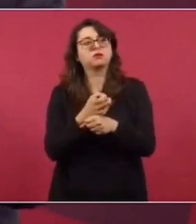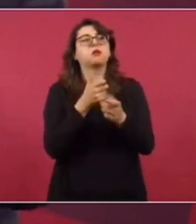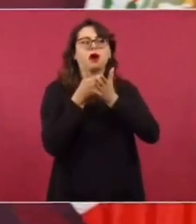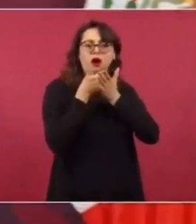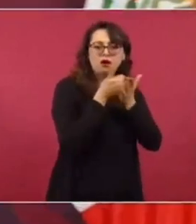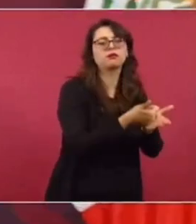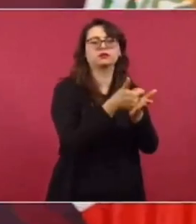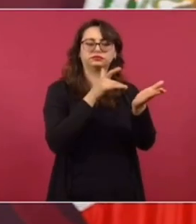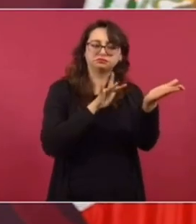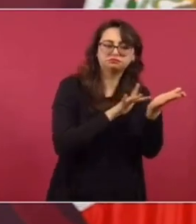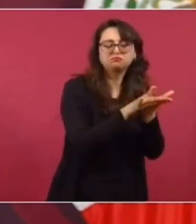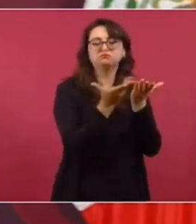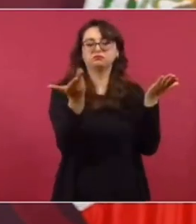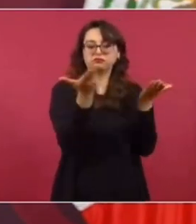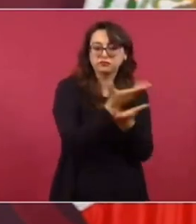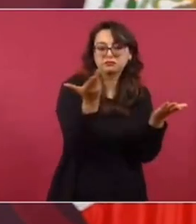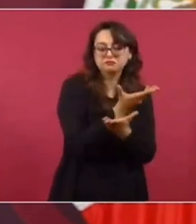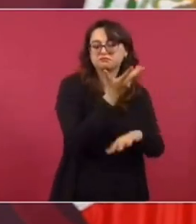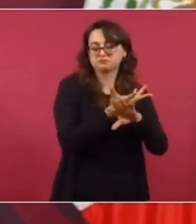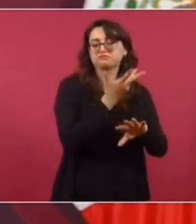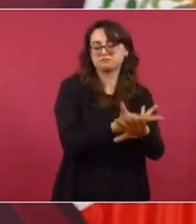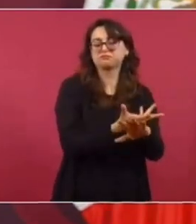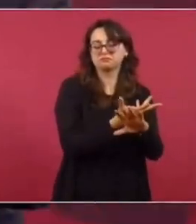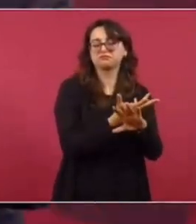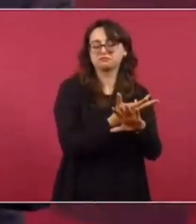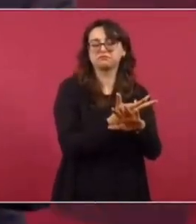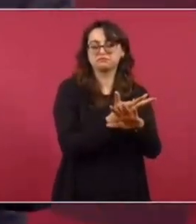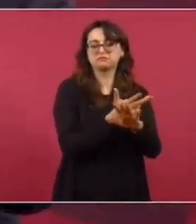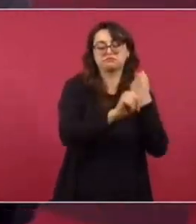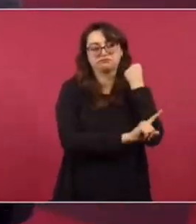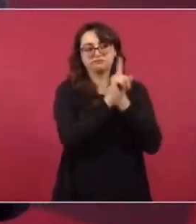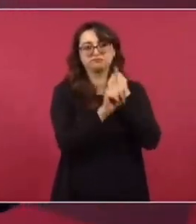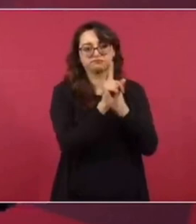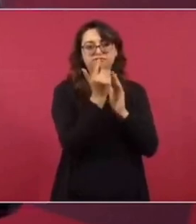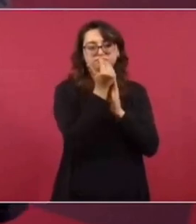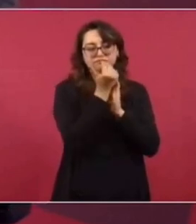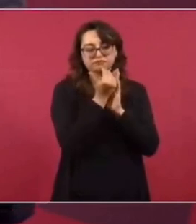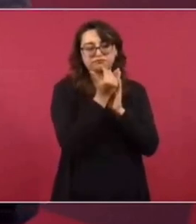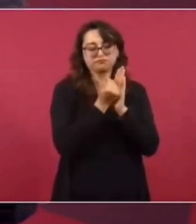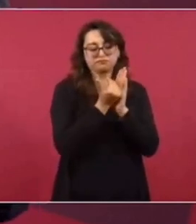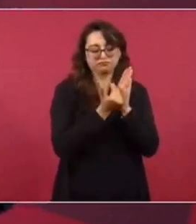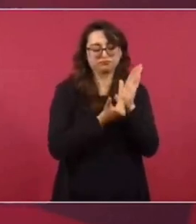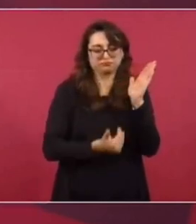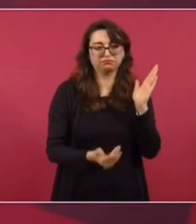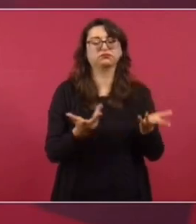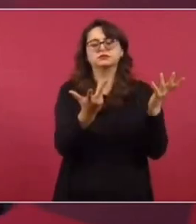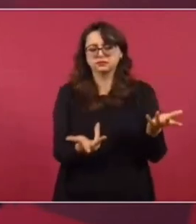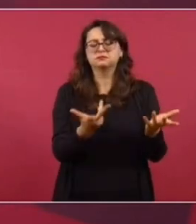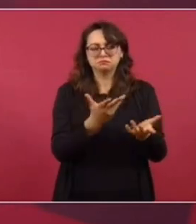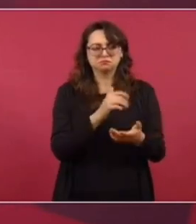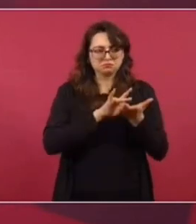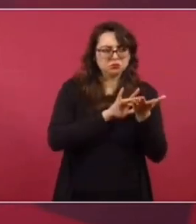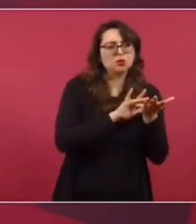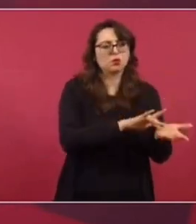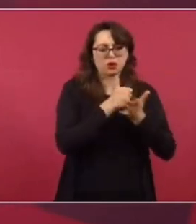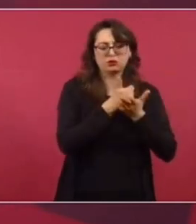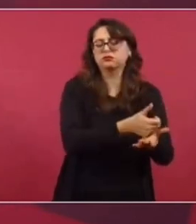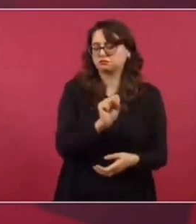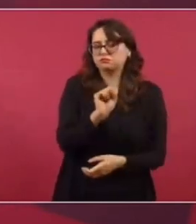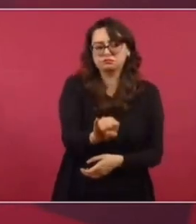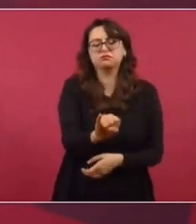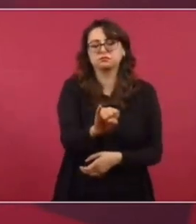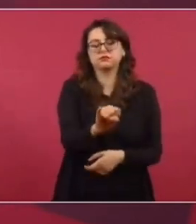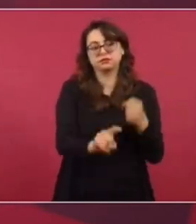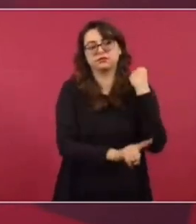ayudar, cooperar con el gobierno de Estados Unidos para que podamos, como buenos vecinos, enfrentar el